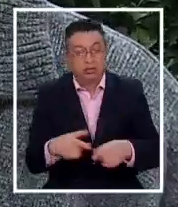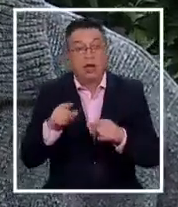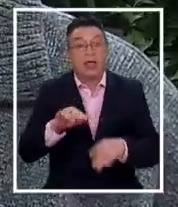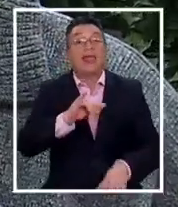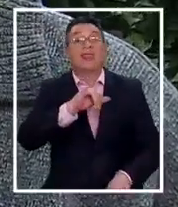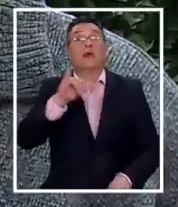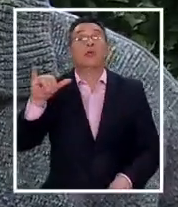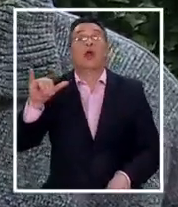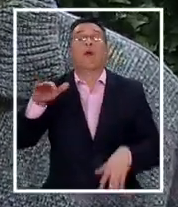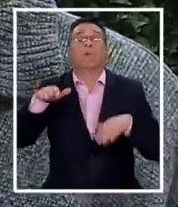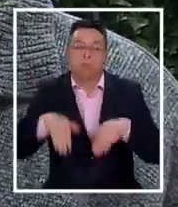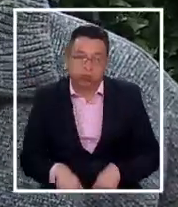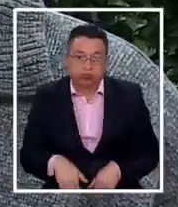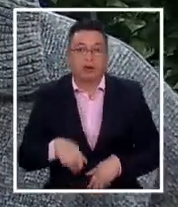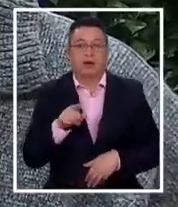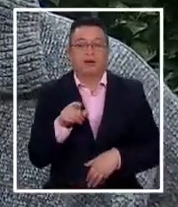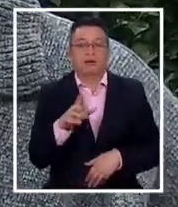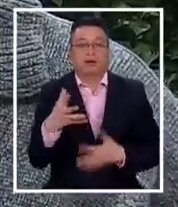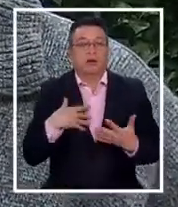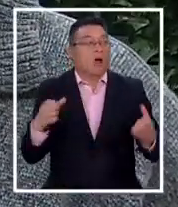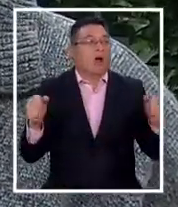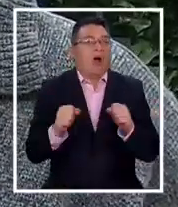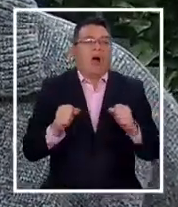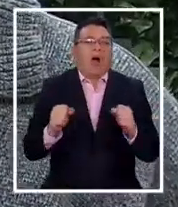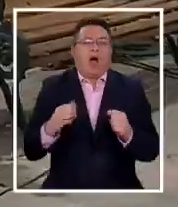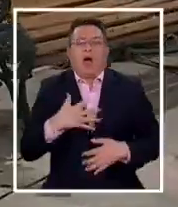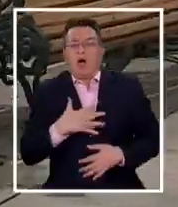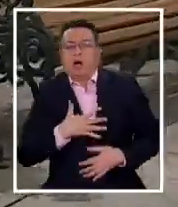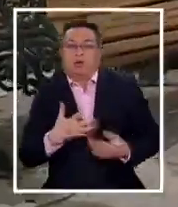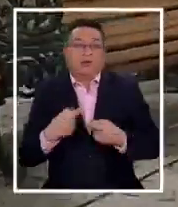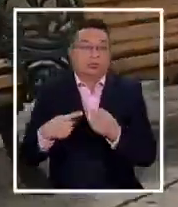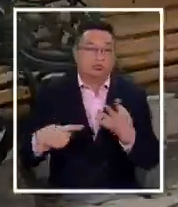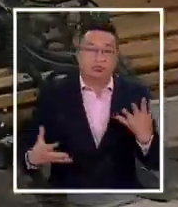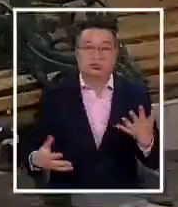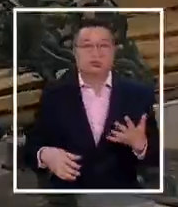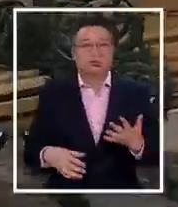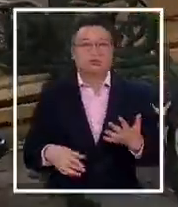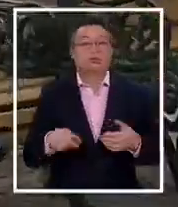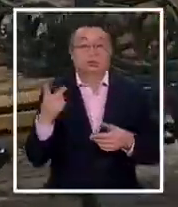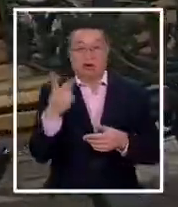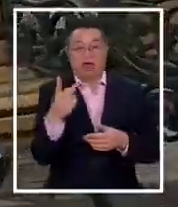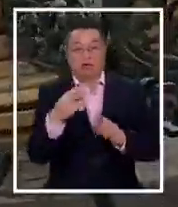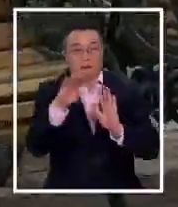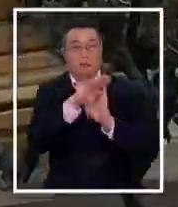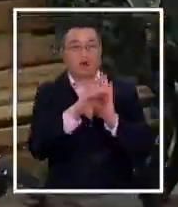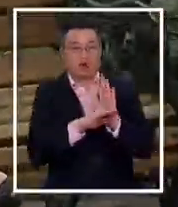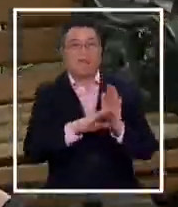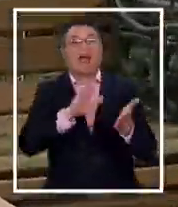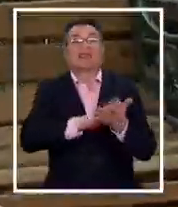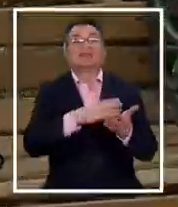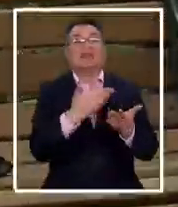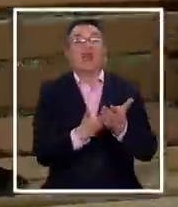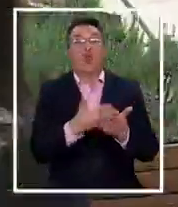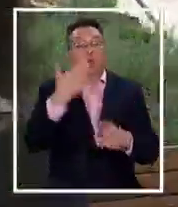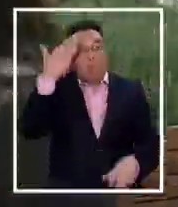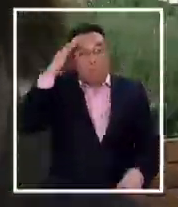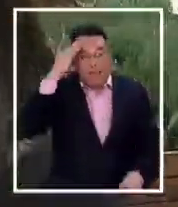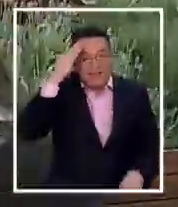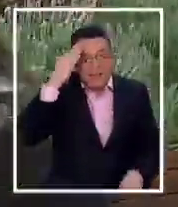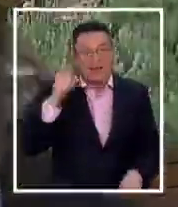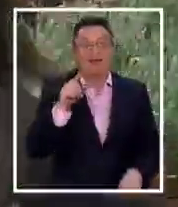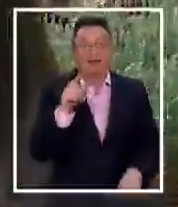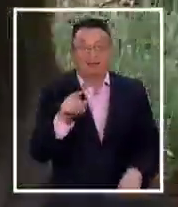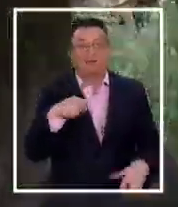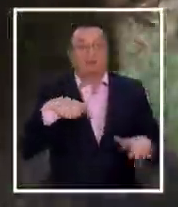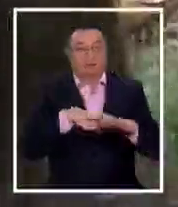cuenta posterior, con crisis de pánico, ese tipo de cosas. Ambos han sido atendidos en el programa Saludablemente, al que se puede acceder